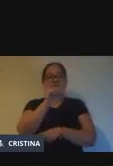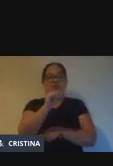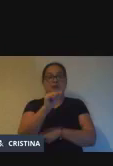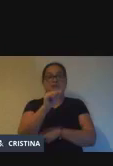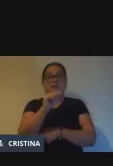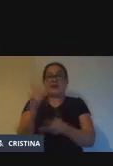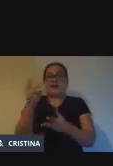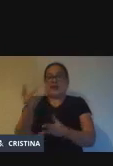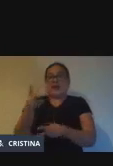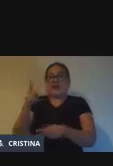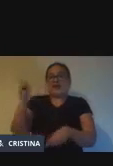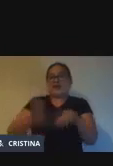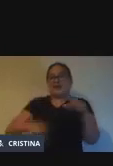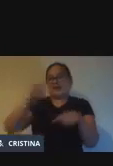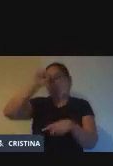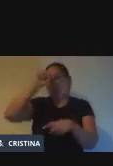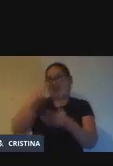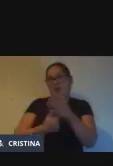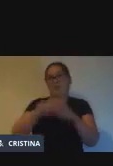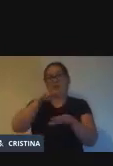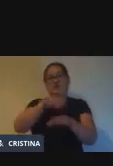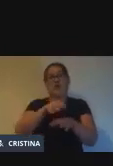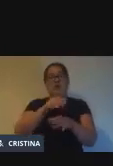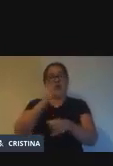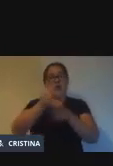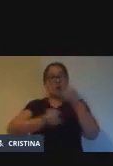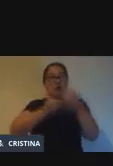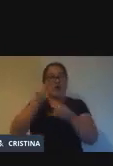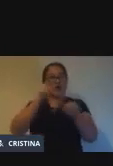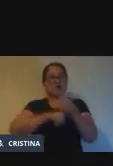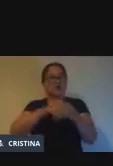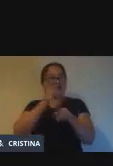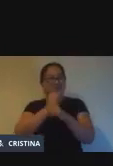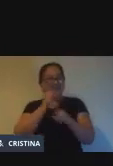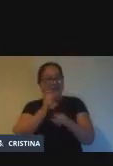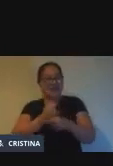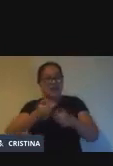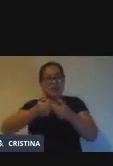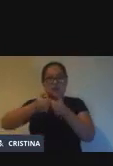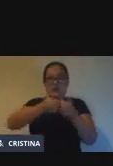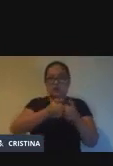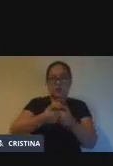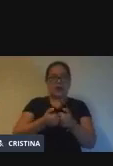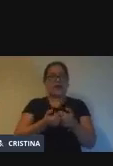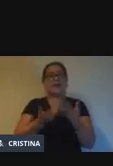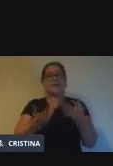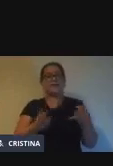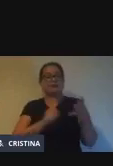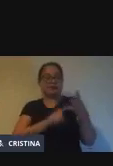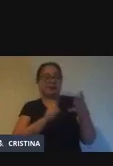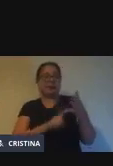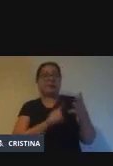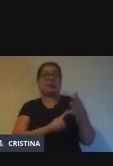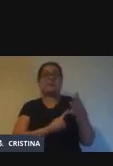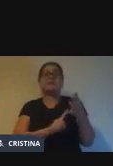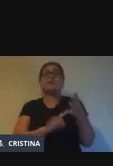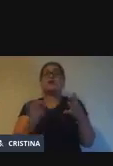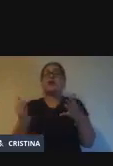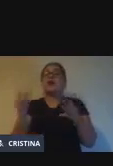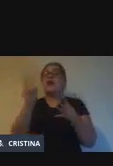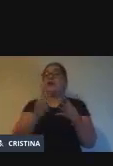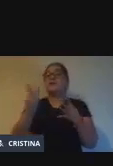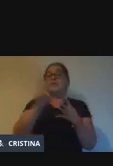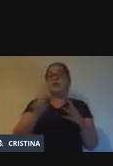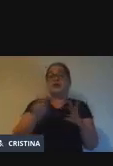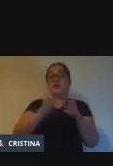muy interesante. Y el viernes, Trixia Valle nos hablará del bullying en pandemia. ¿Se estará dando